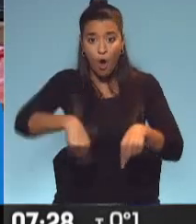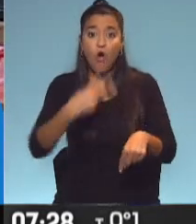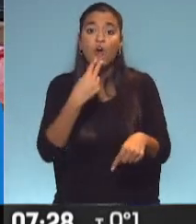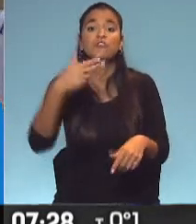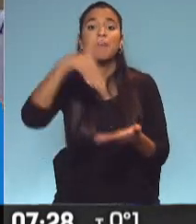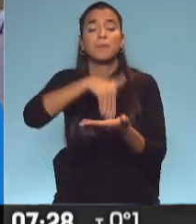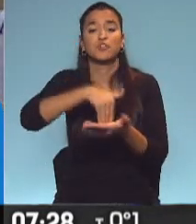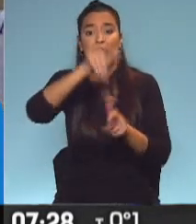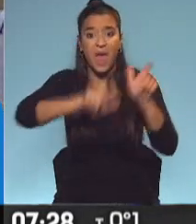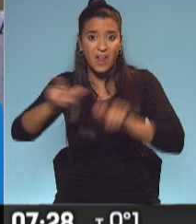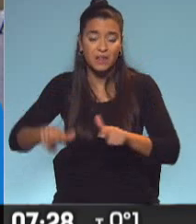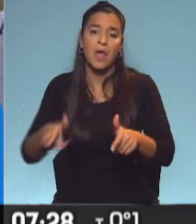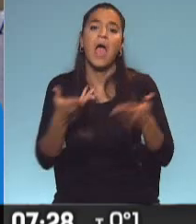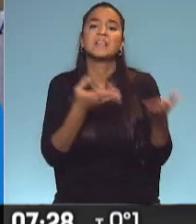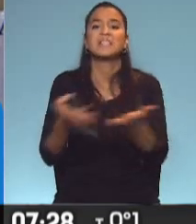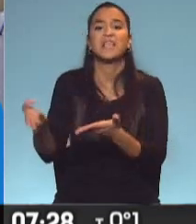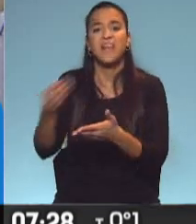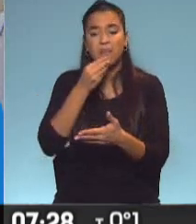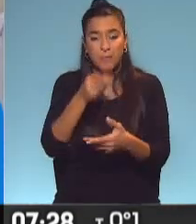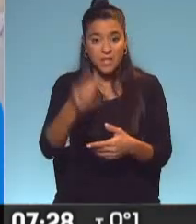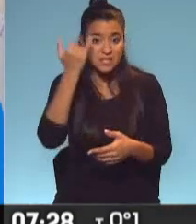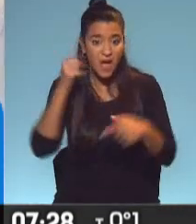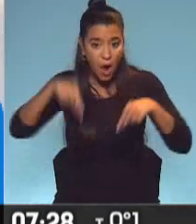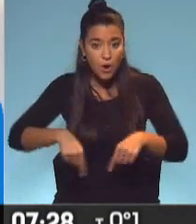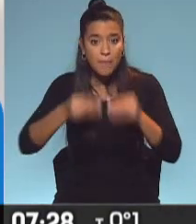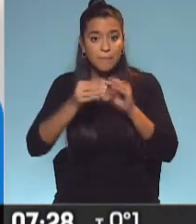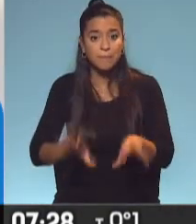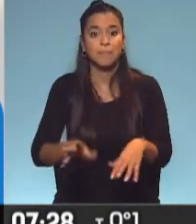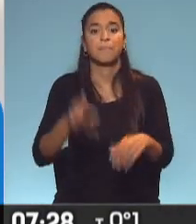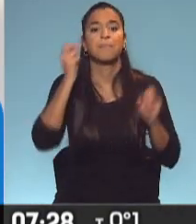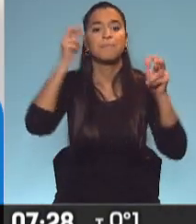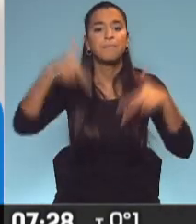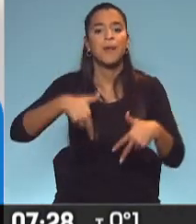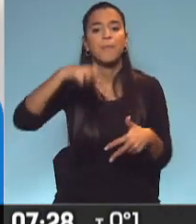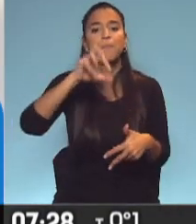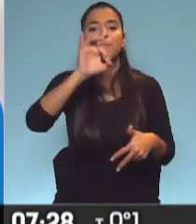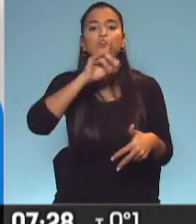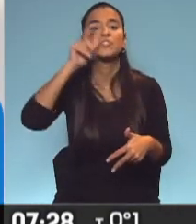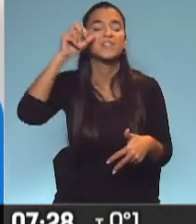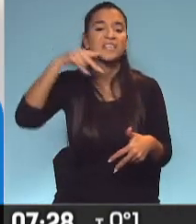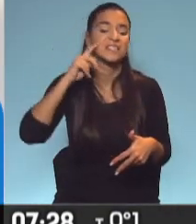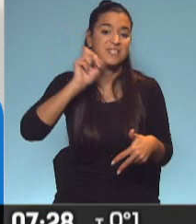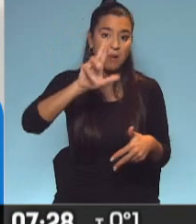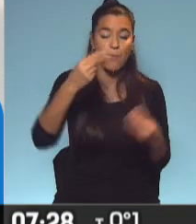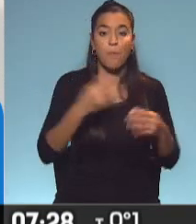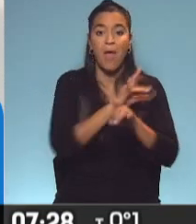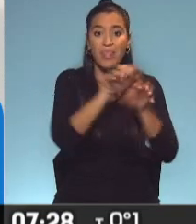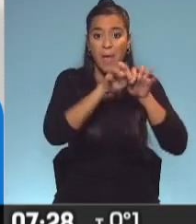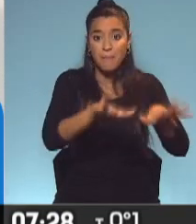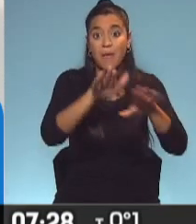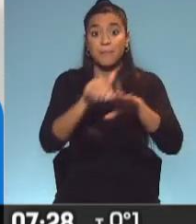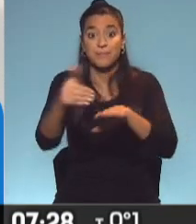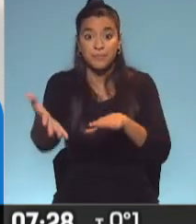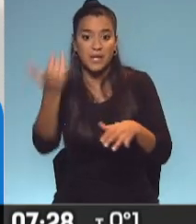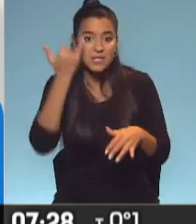millones de argentinos con asistencia alimentaria. Ya pusimos en marcha el plan Potenciar Trabajo. Para nosotros la pandemia y la pospandemia están articuladas. Ya pusimos